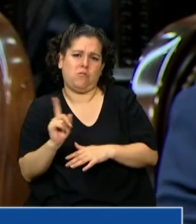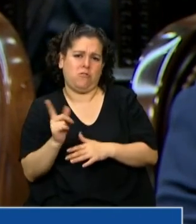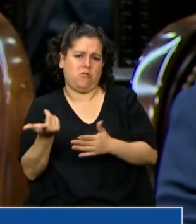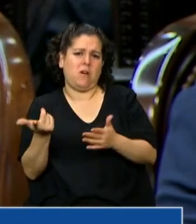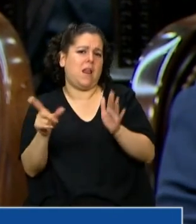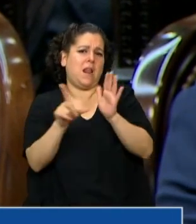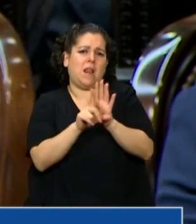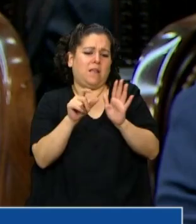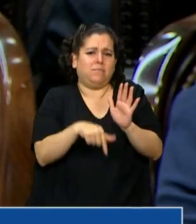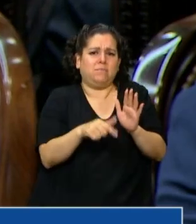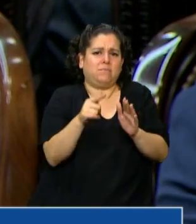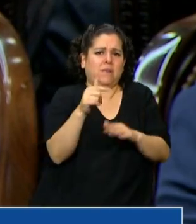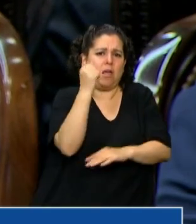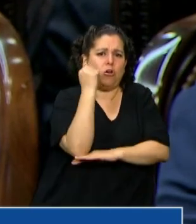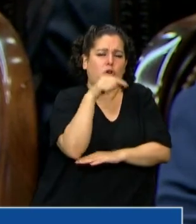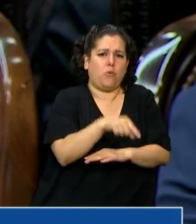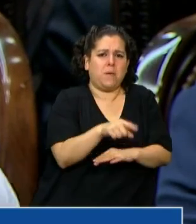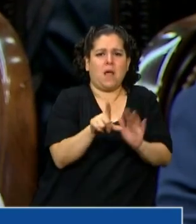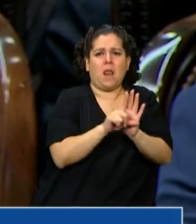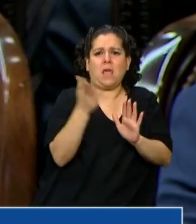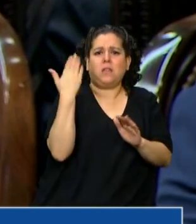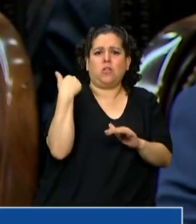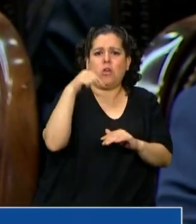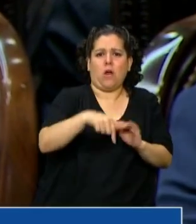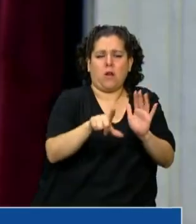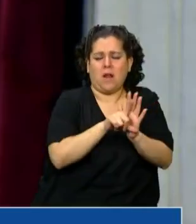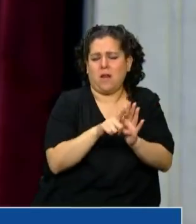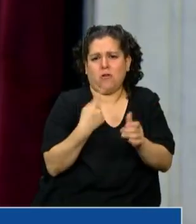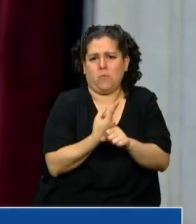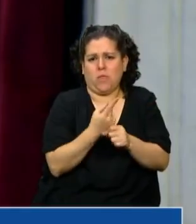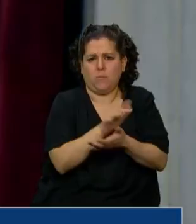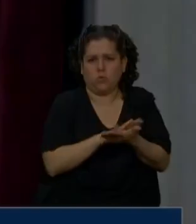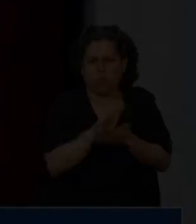macroeconomía y que no vamos a resolver ni con la ley anterior ni con esta. Gracias, presidente. Gracias, diputado.